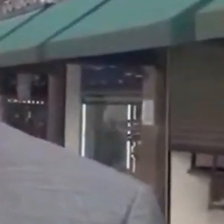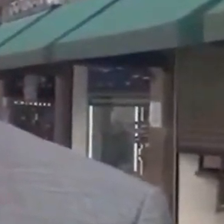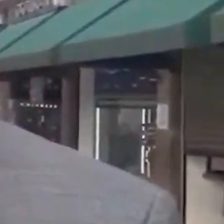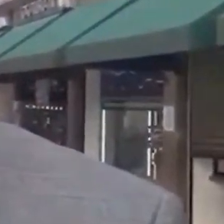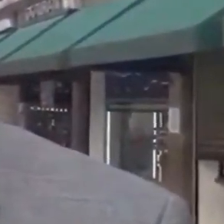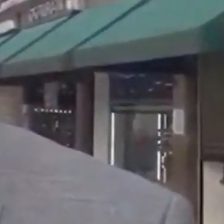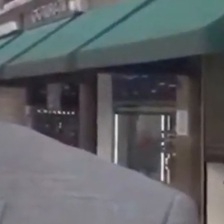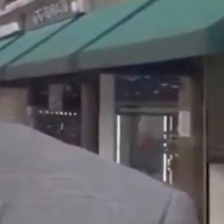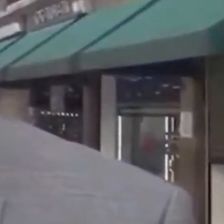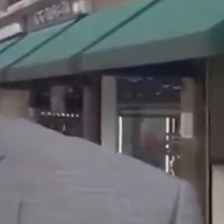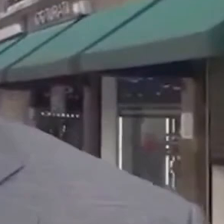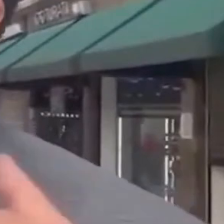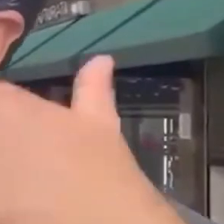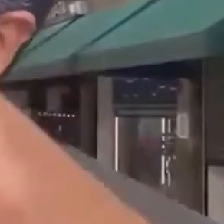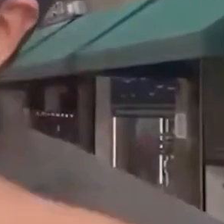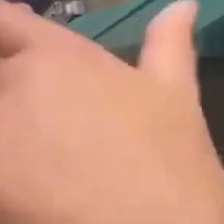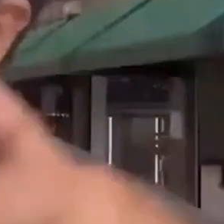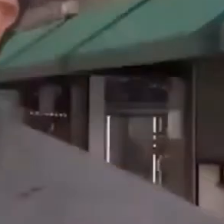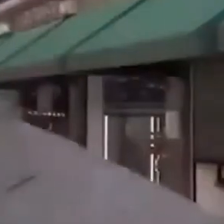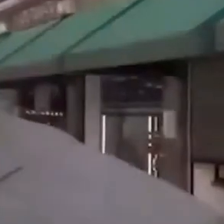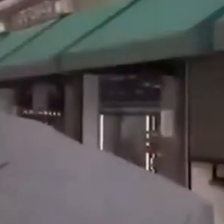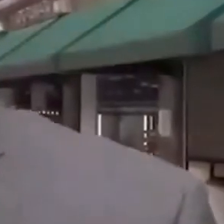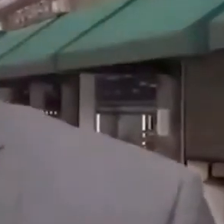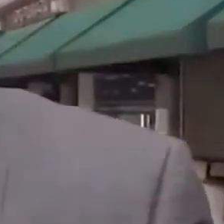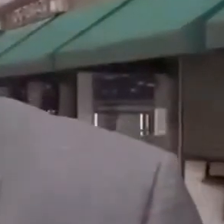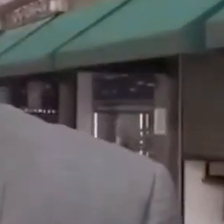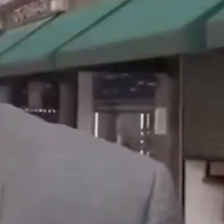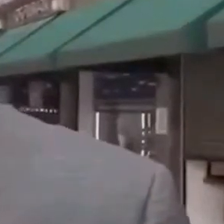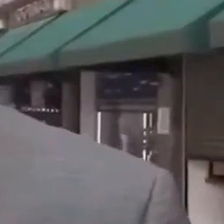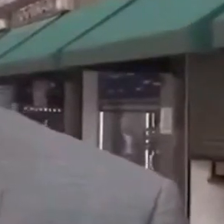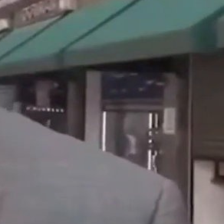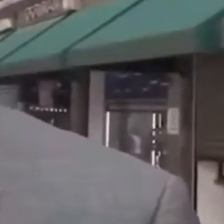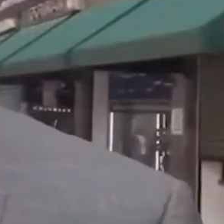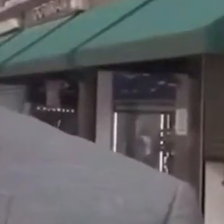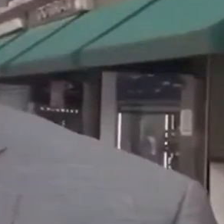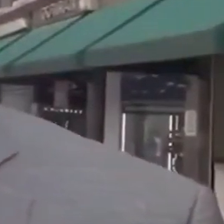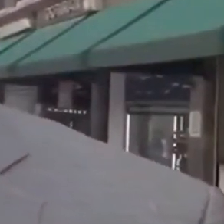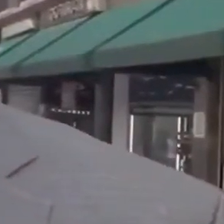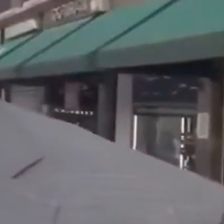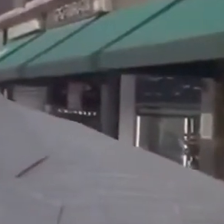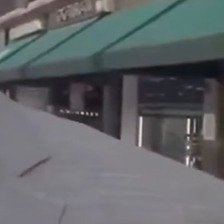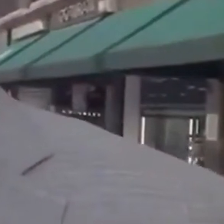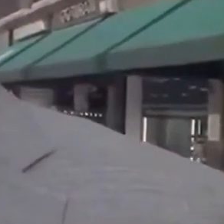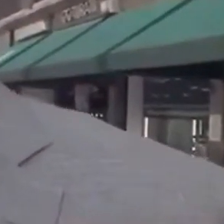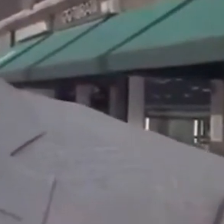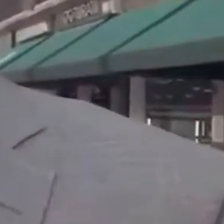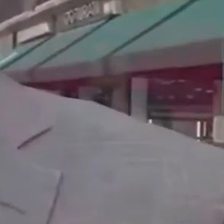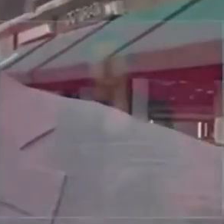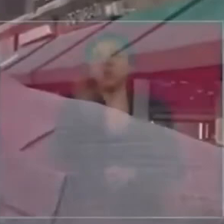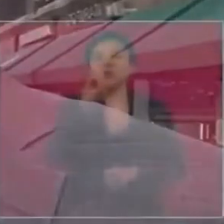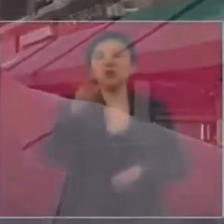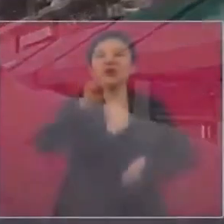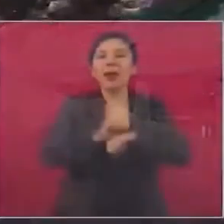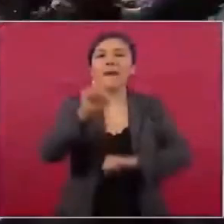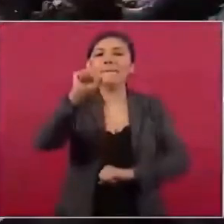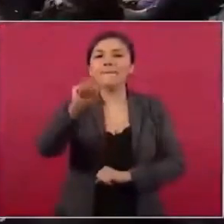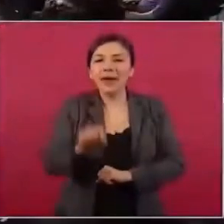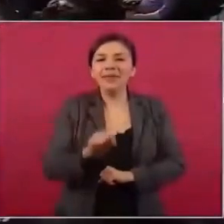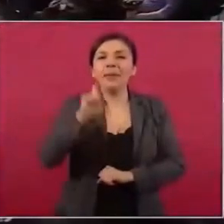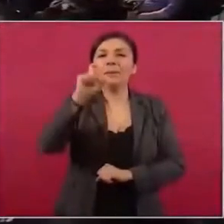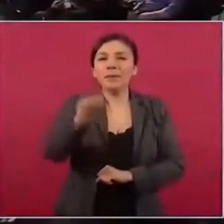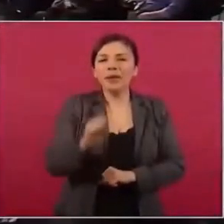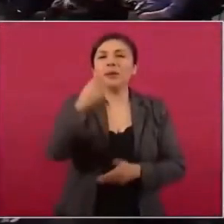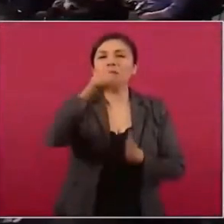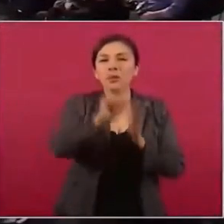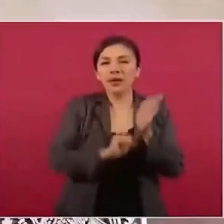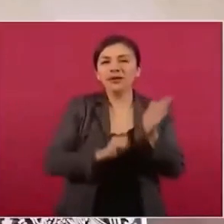nos hicieron el fraude y se hizo el conteo. O sea, tenemos mucha historia atrás de nosotros. Y bueno, yo le preguntaría a quienes han estado